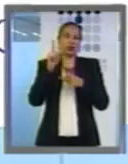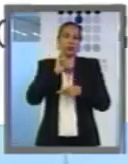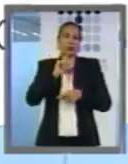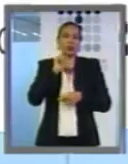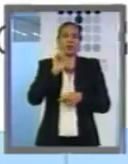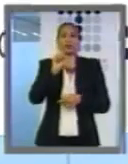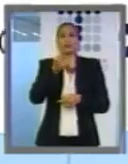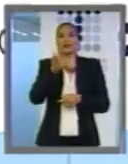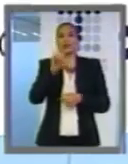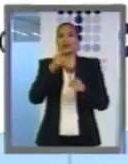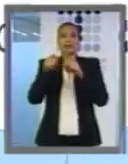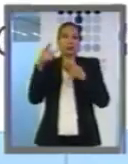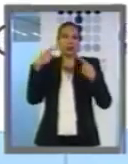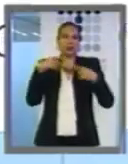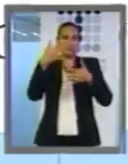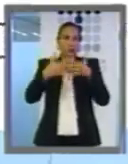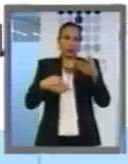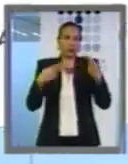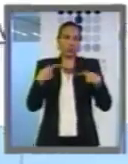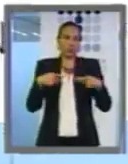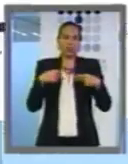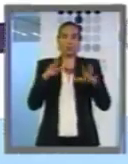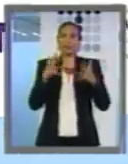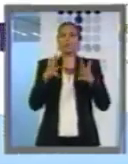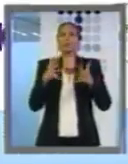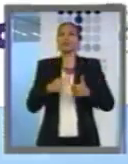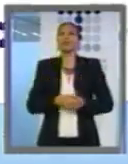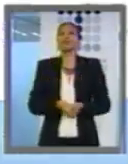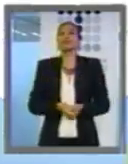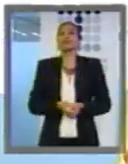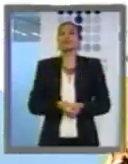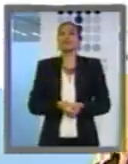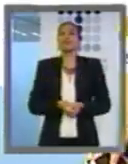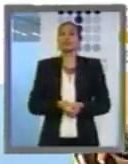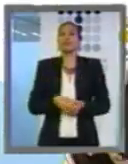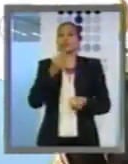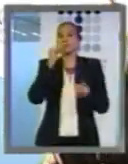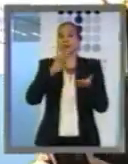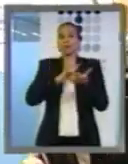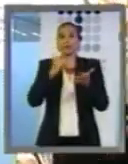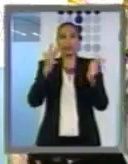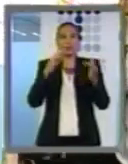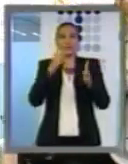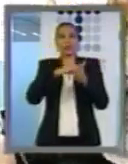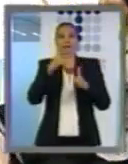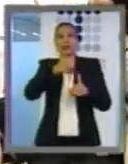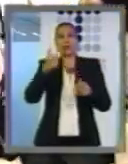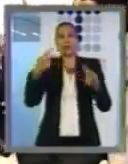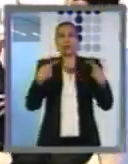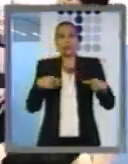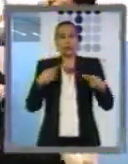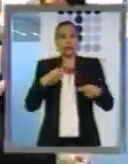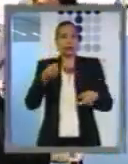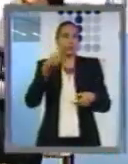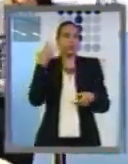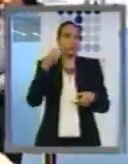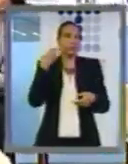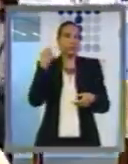su presencia y a ustedes su asistencia. Desde luego, fuerte, fuerte el aplauso a todos y cada uno de los panelistas